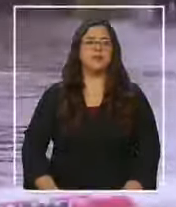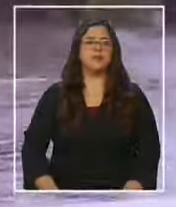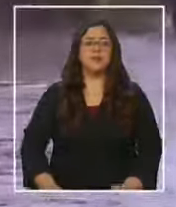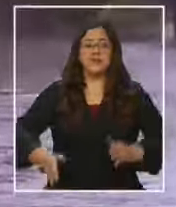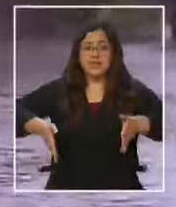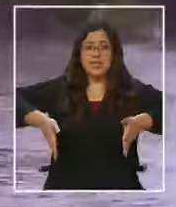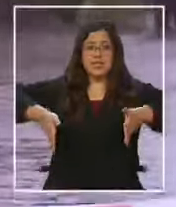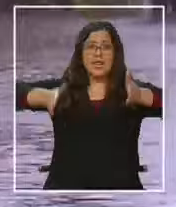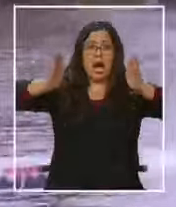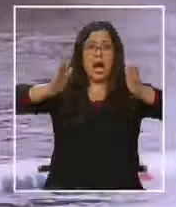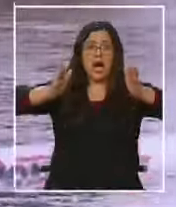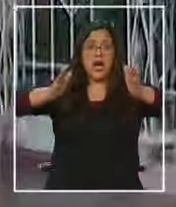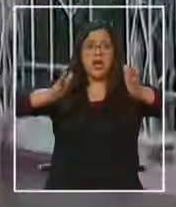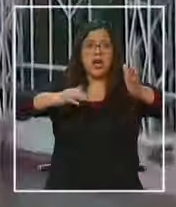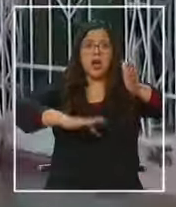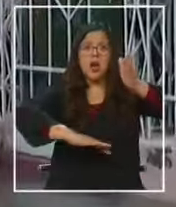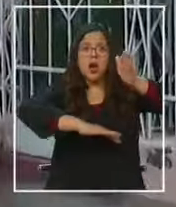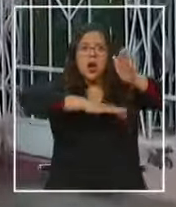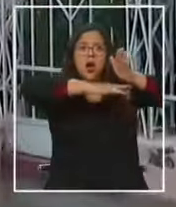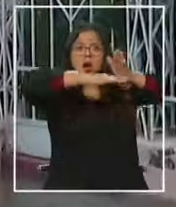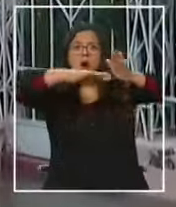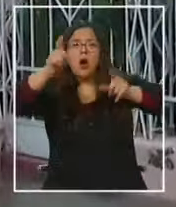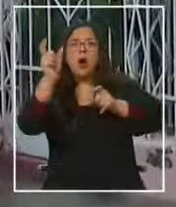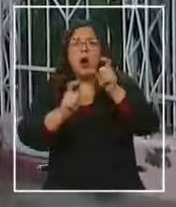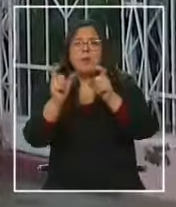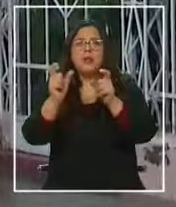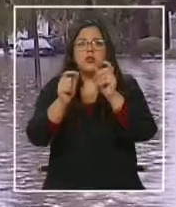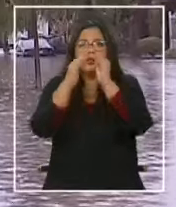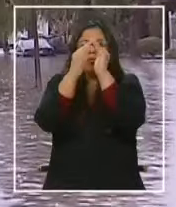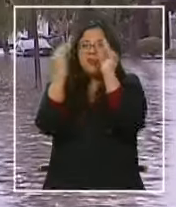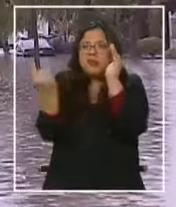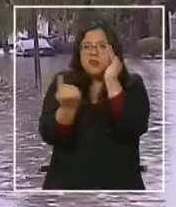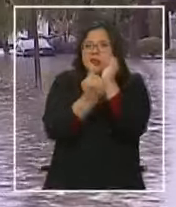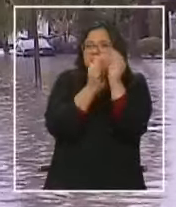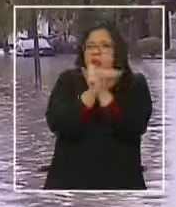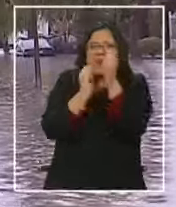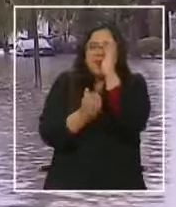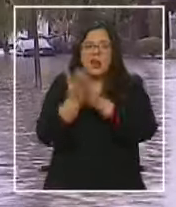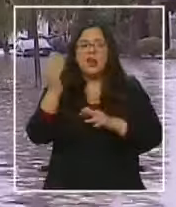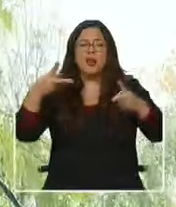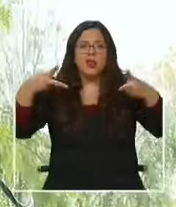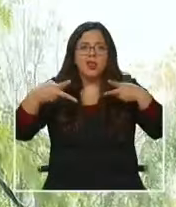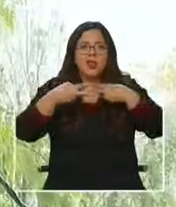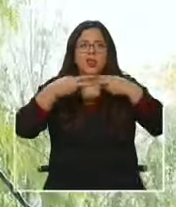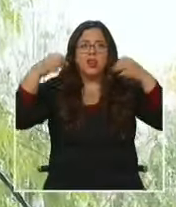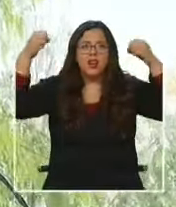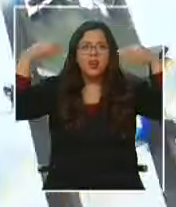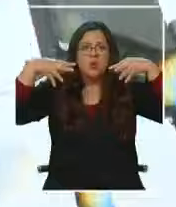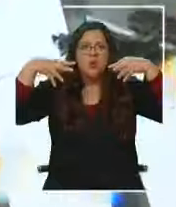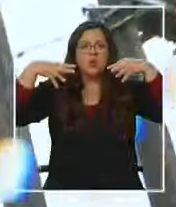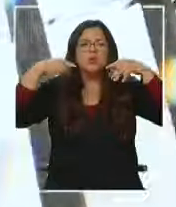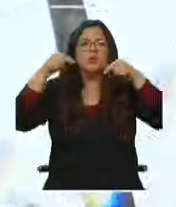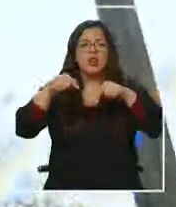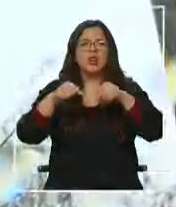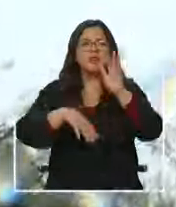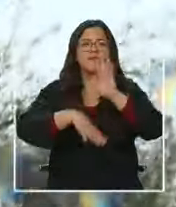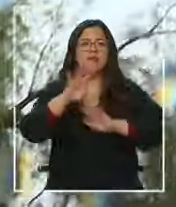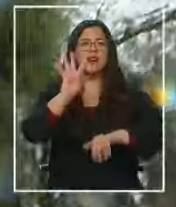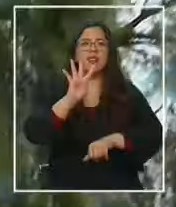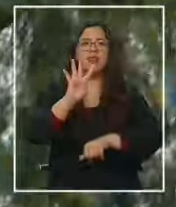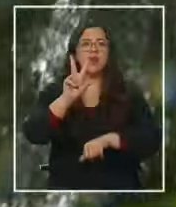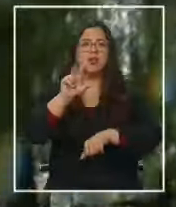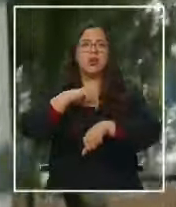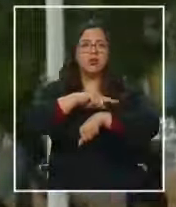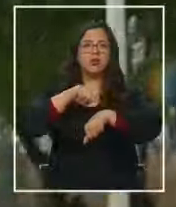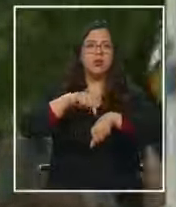Calles completamente inundadas, personas atrapadas dentro de su propio hogar y cortes de luz que en algunos casos se han extendido por más de